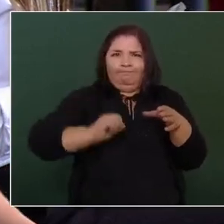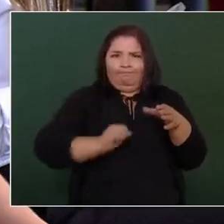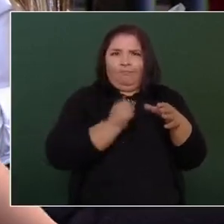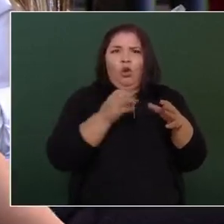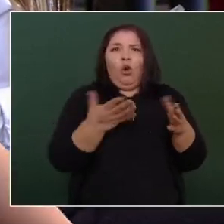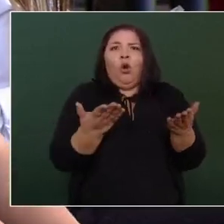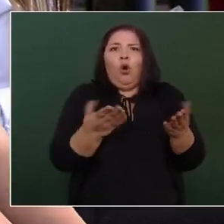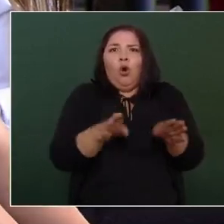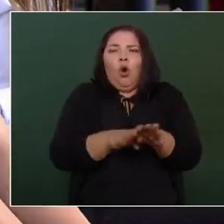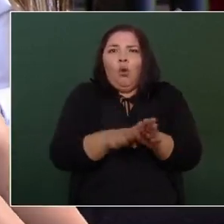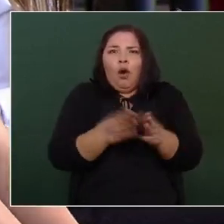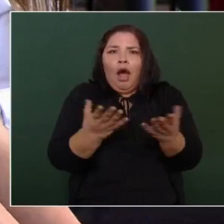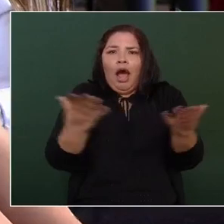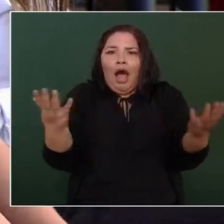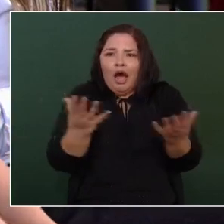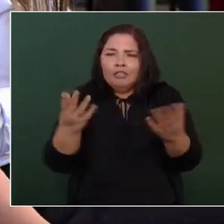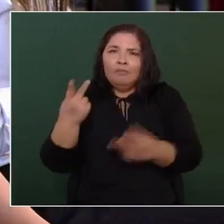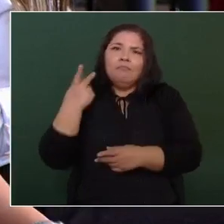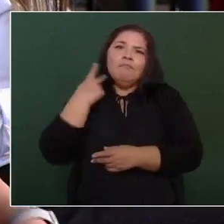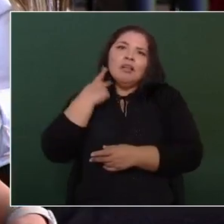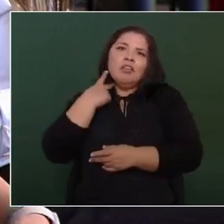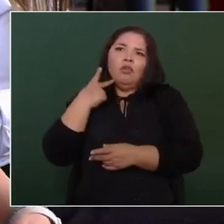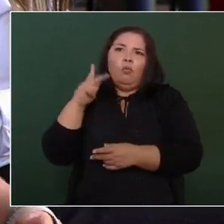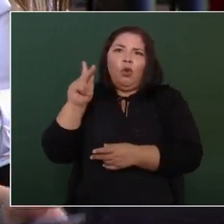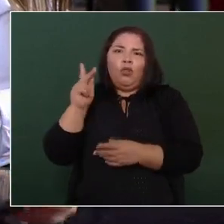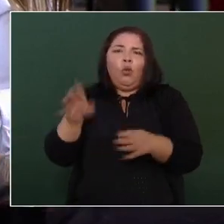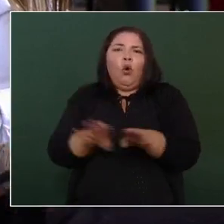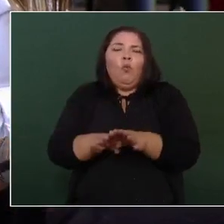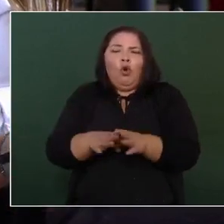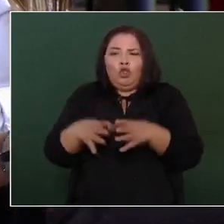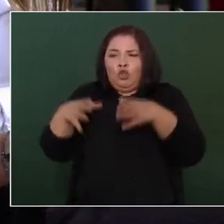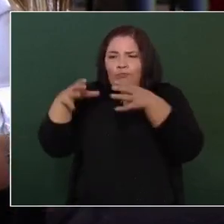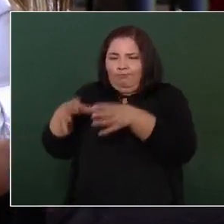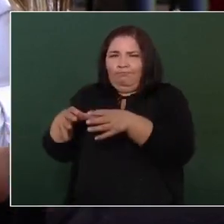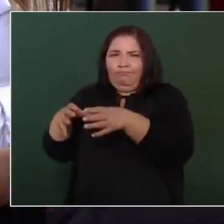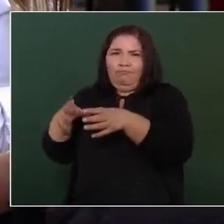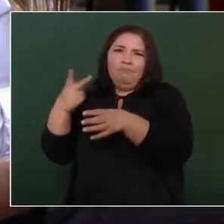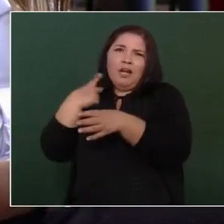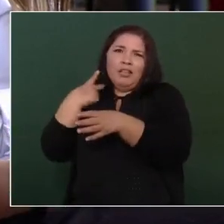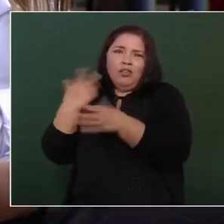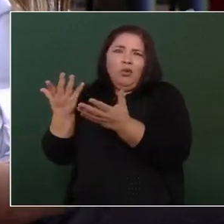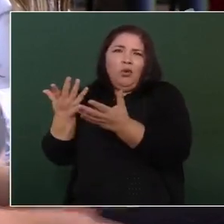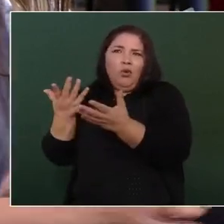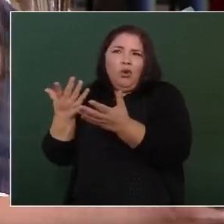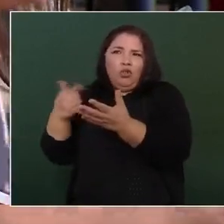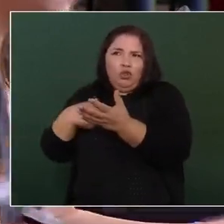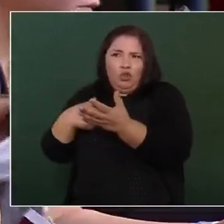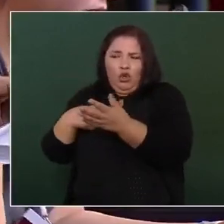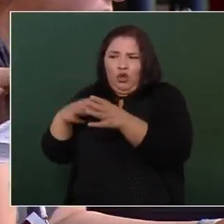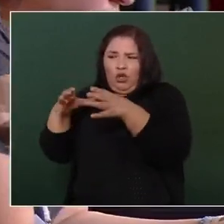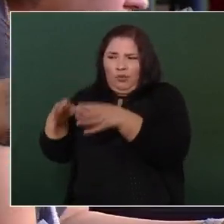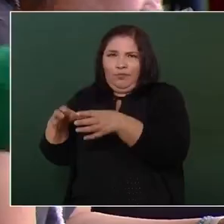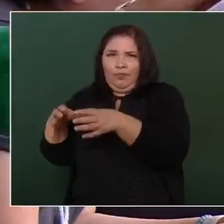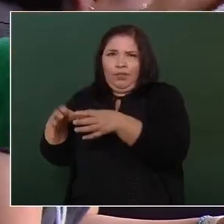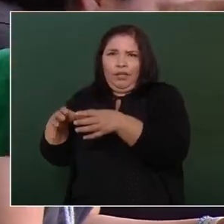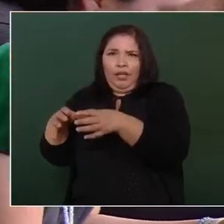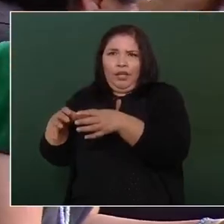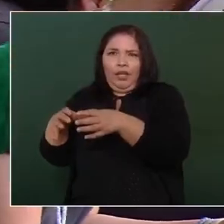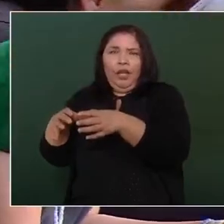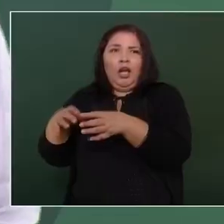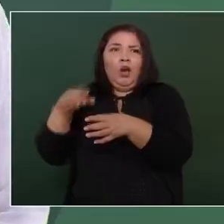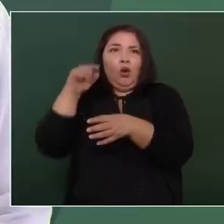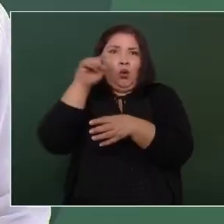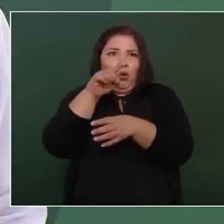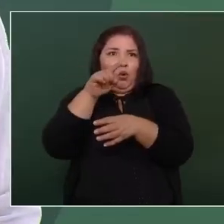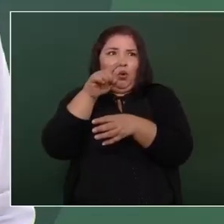A ver, si formó un partido, ¿cómo es posible? O sea, que si yo formo un partido, yo, Mirza Uribe, firma un partido, usted,